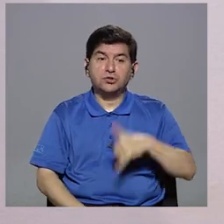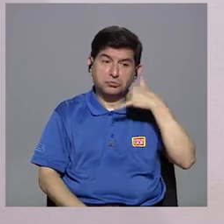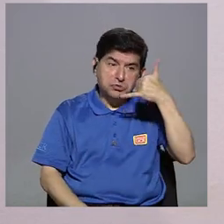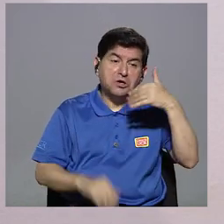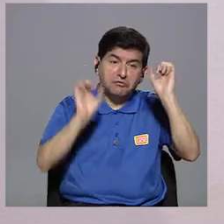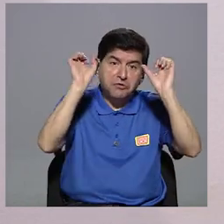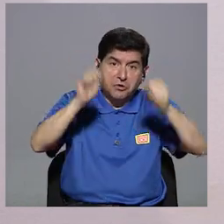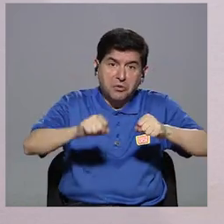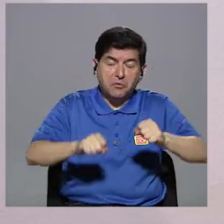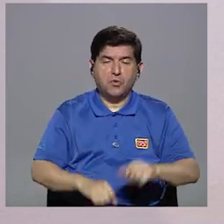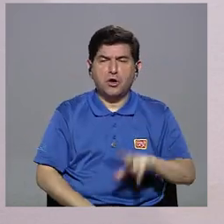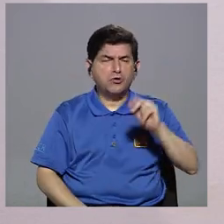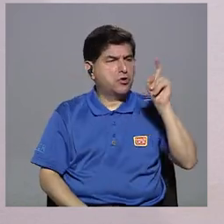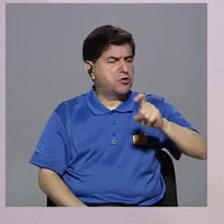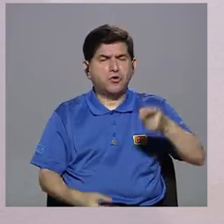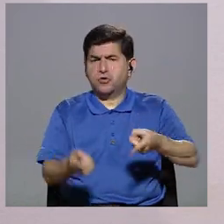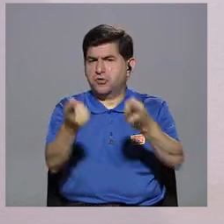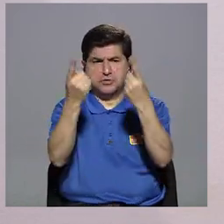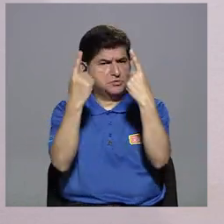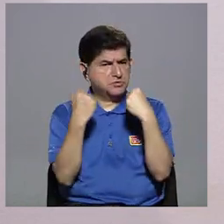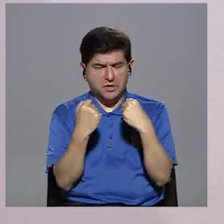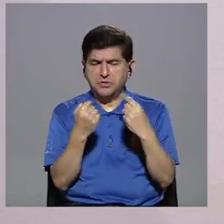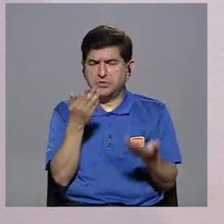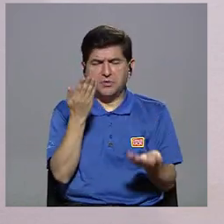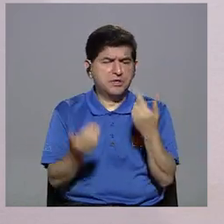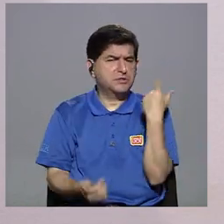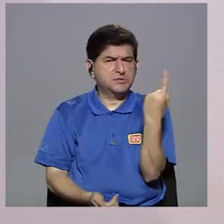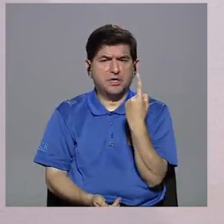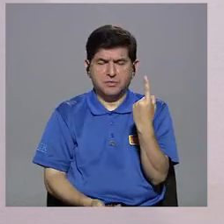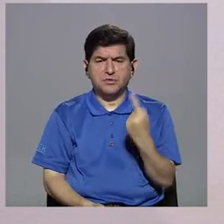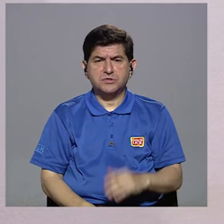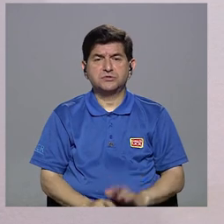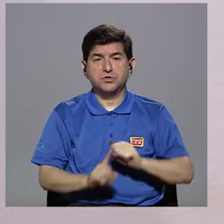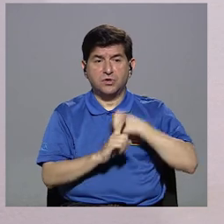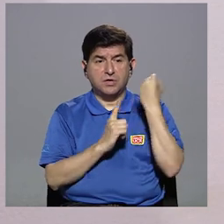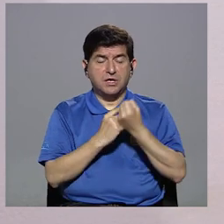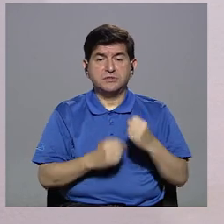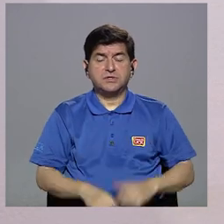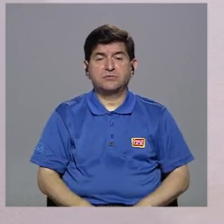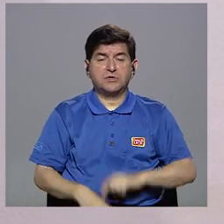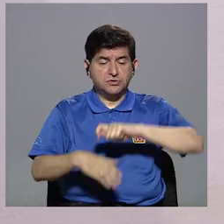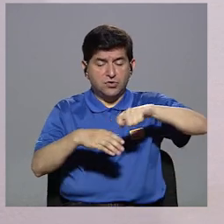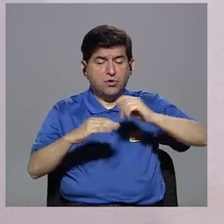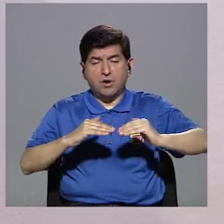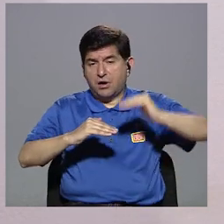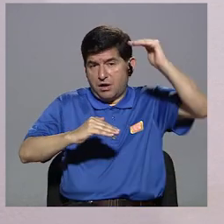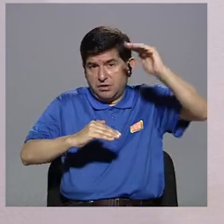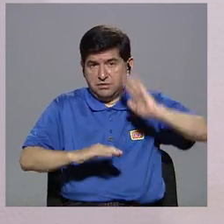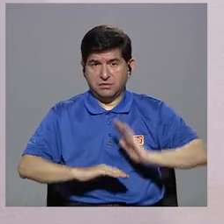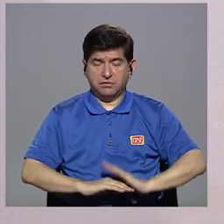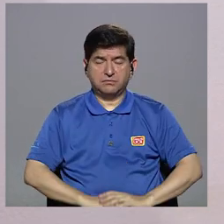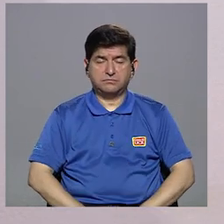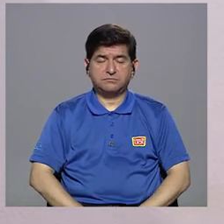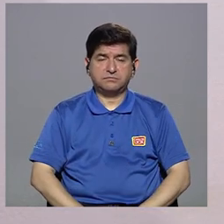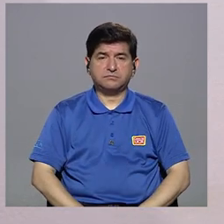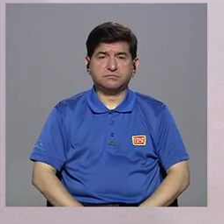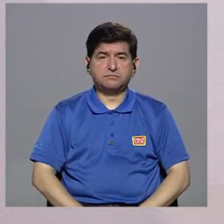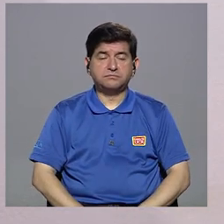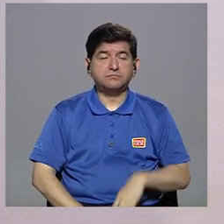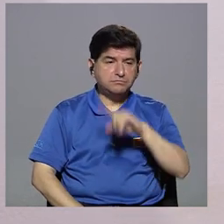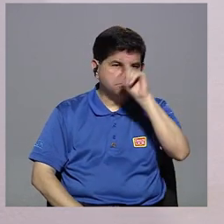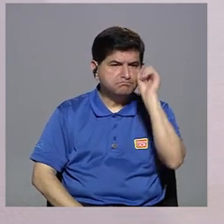por teléfono verdad no es que tengan que venir a más sólo por porque el azúcar está un poco el tipo este